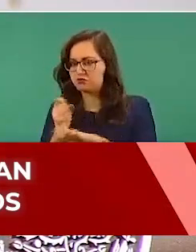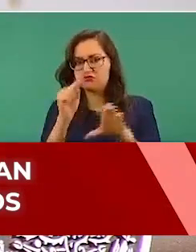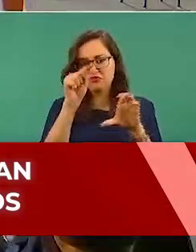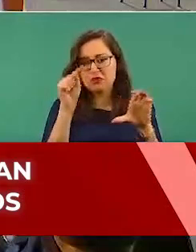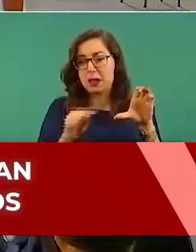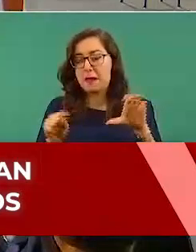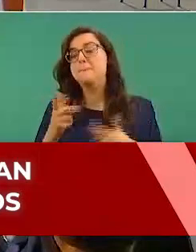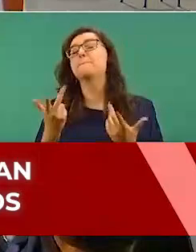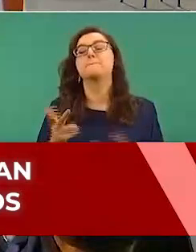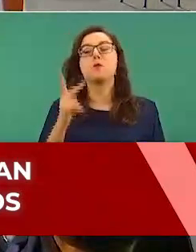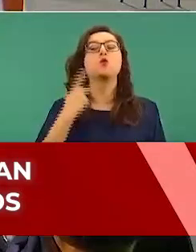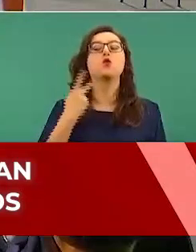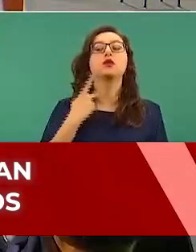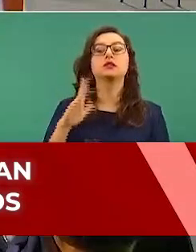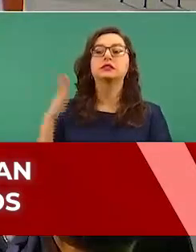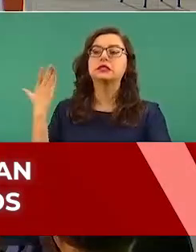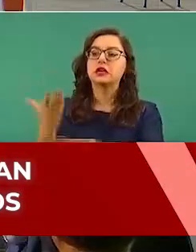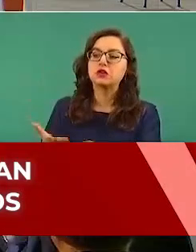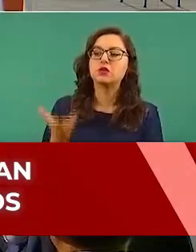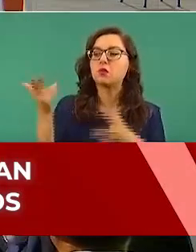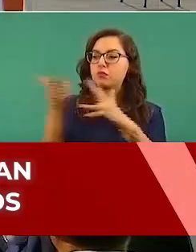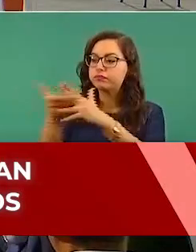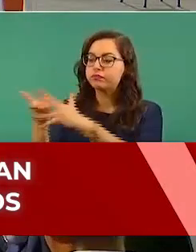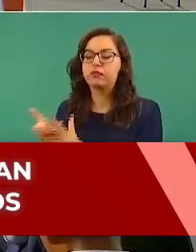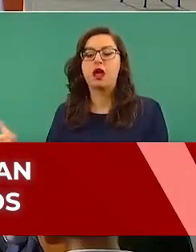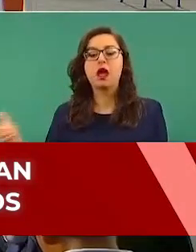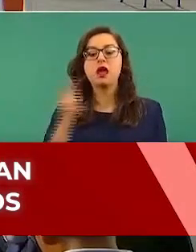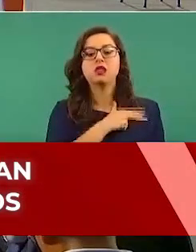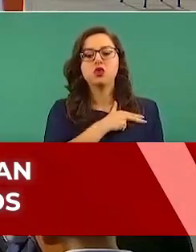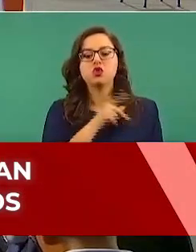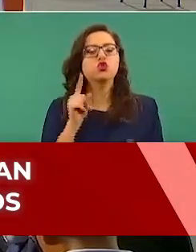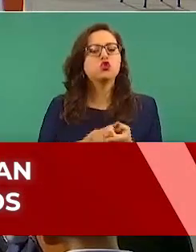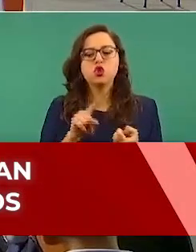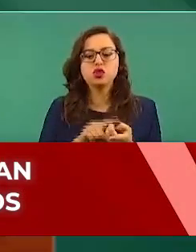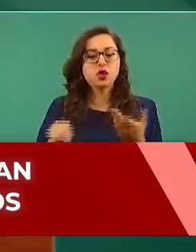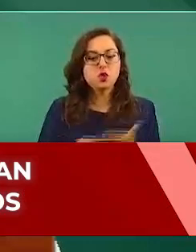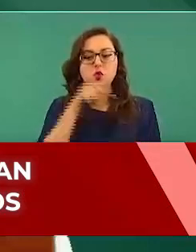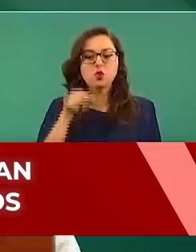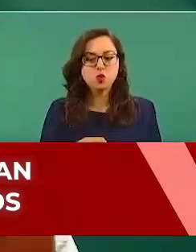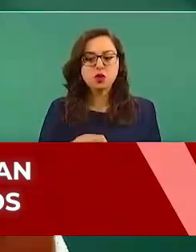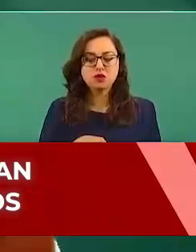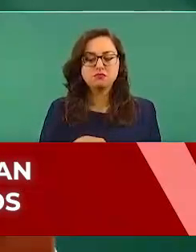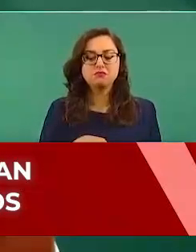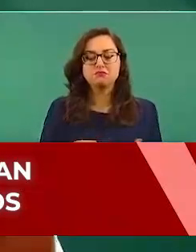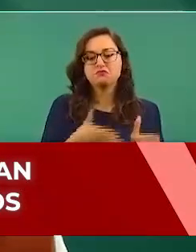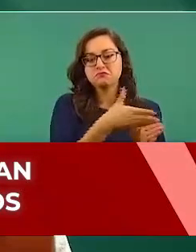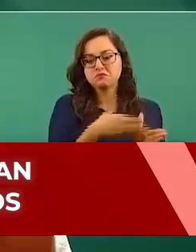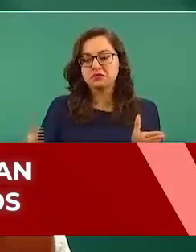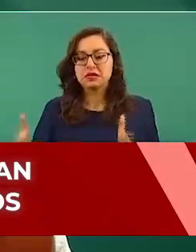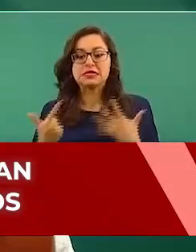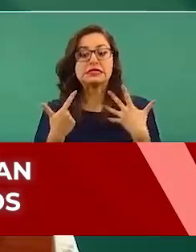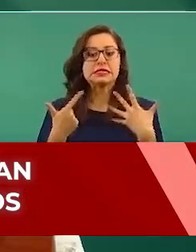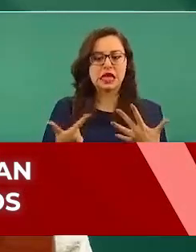de violencia política, como asesinatos y heridos, se han presentado en este periodo en